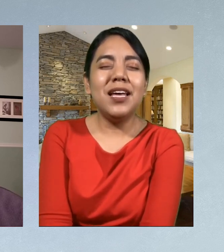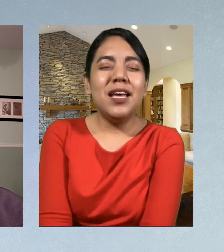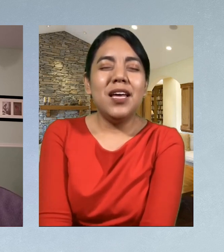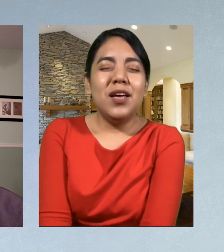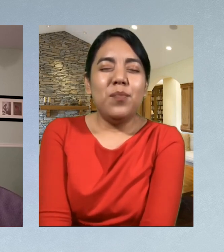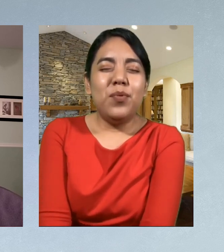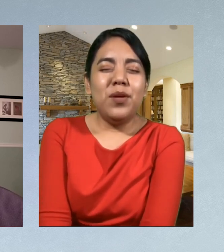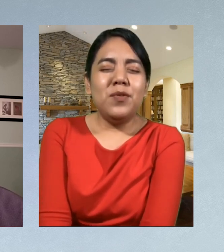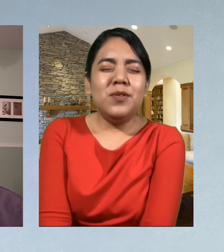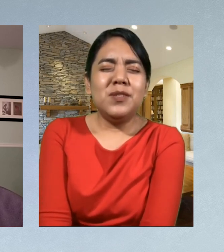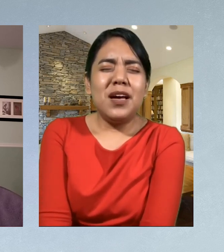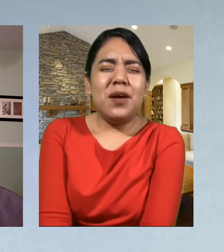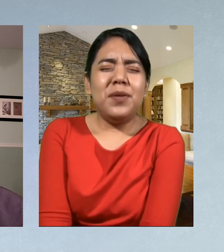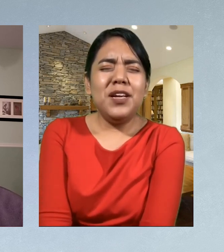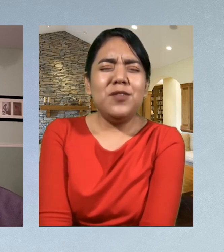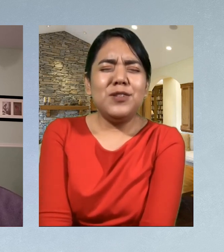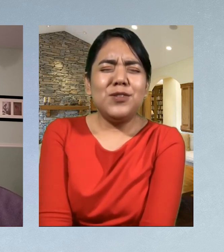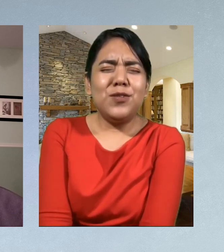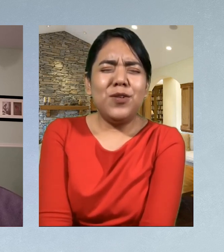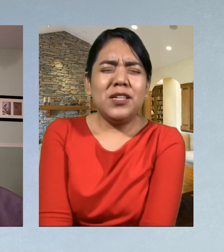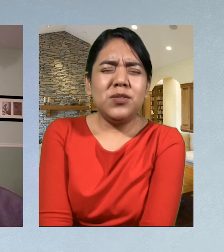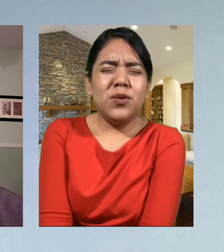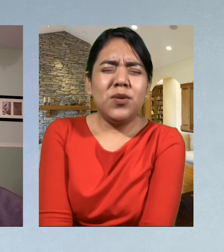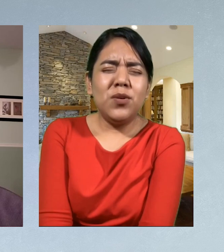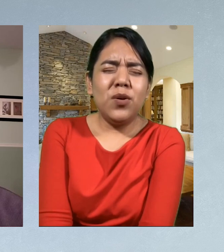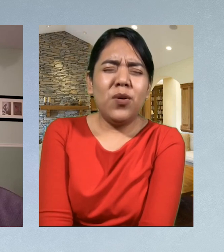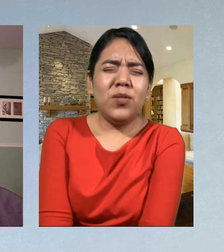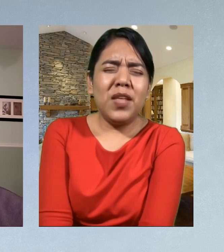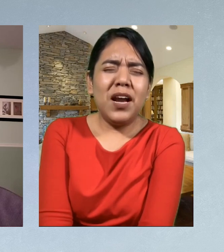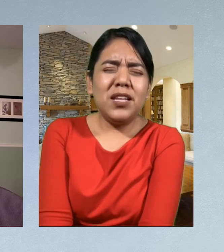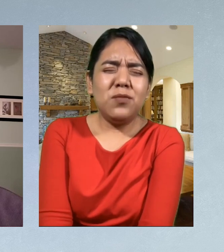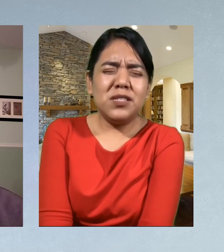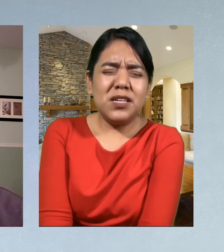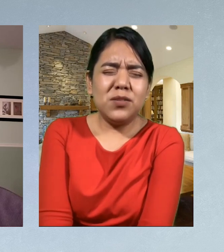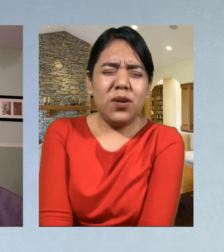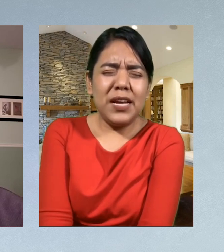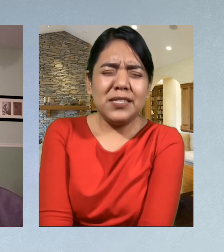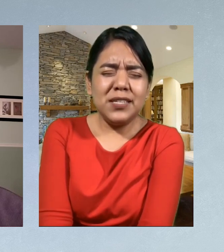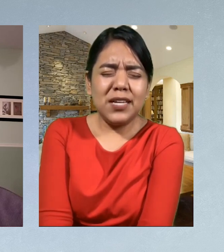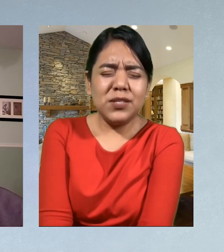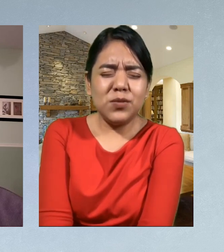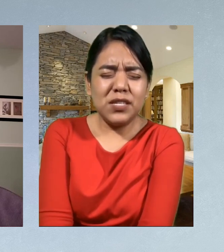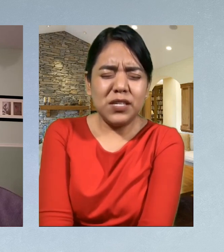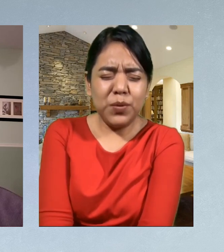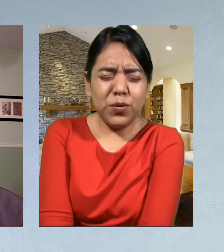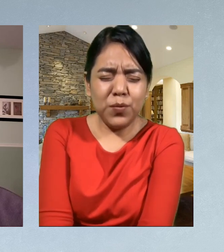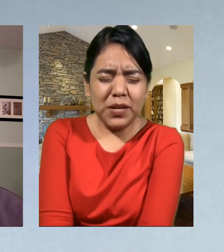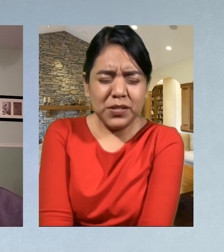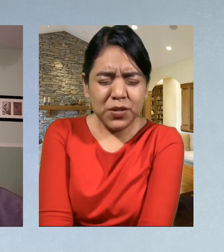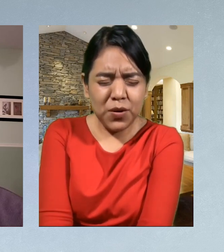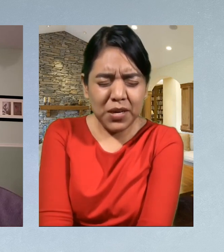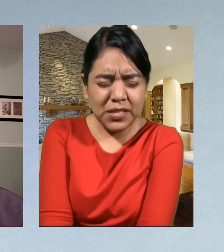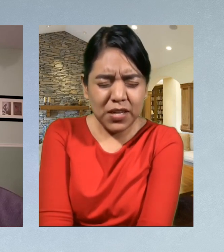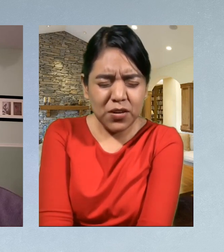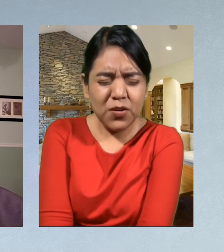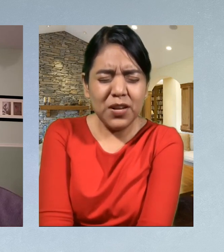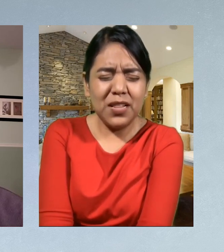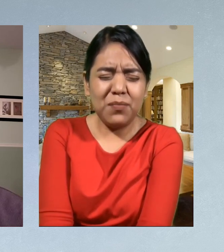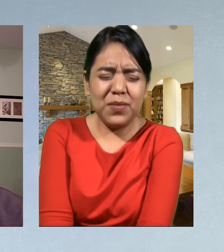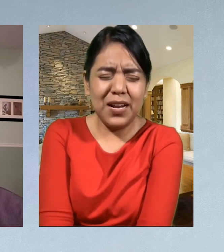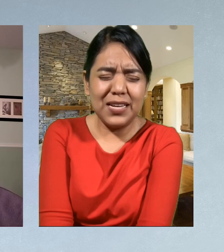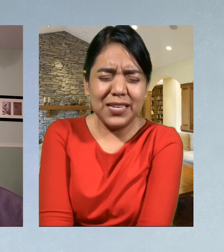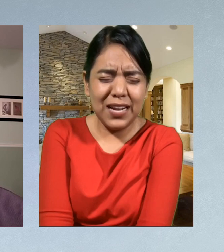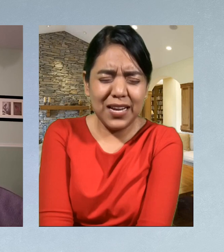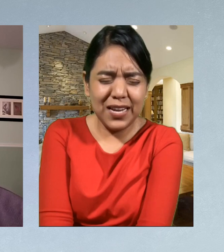buscarte, podemos abrir nuestro corazón, contarte nuestras dolencias, nuestras preocupaciones, Señor,